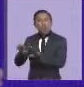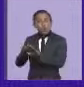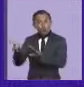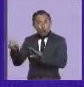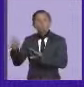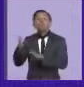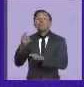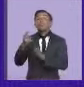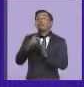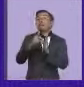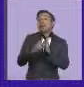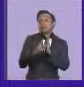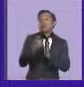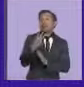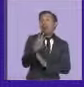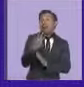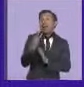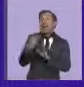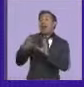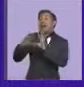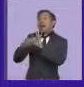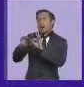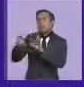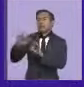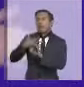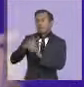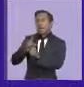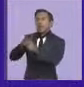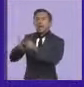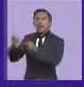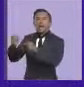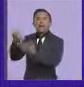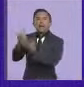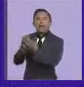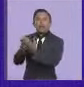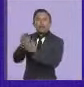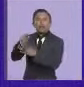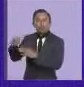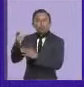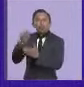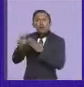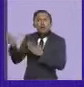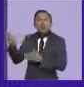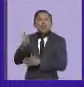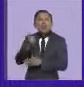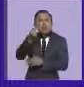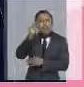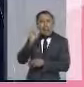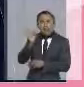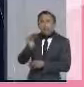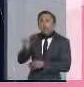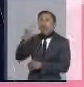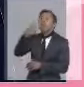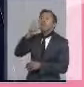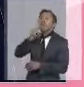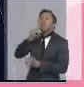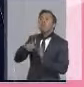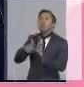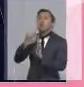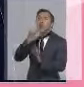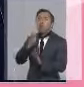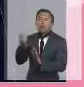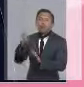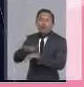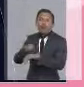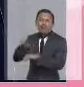Y Ricardo no lo ha presentado porque su estilo de vida supera lo que reveló en la 3 de 3. ¿Qué ocurrió mal? ¿Qué se hizo mal en